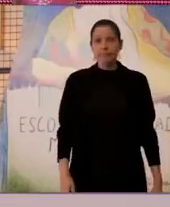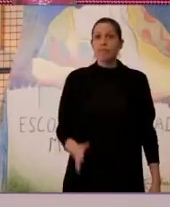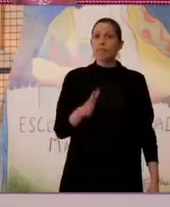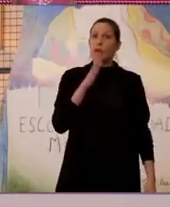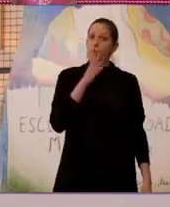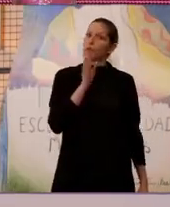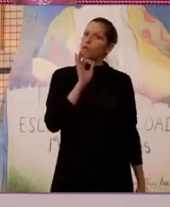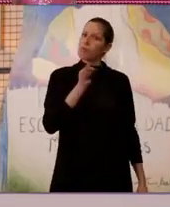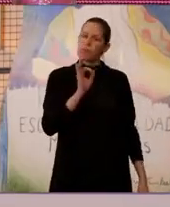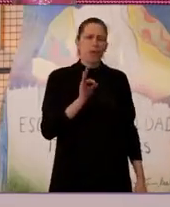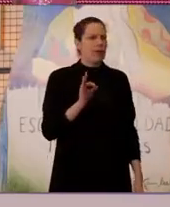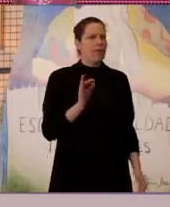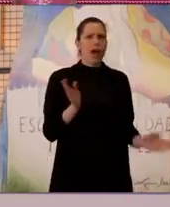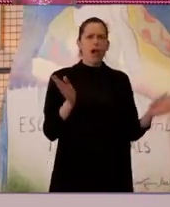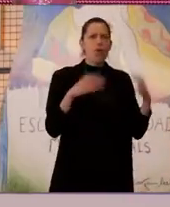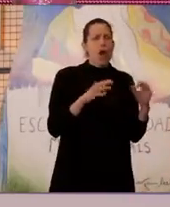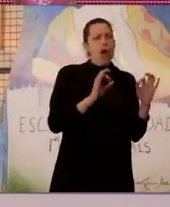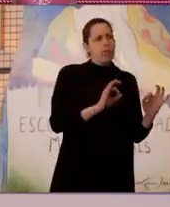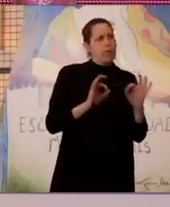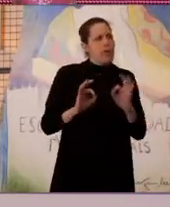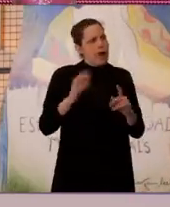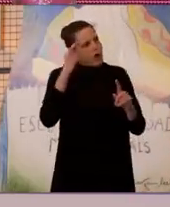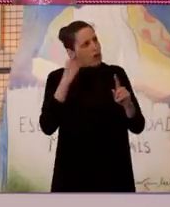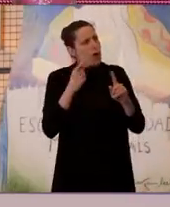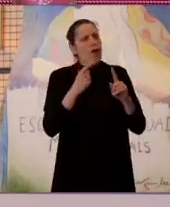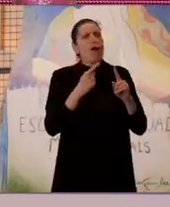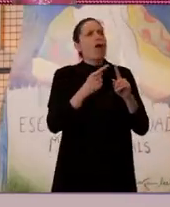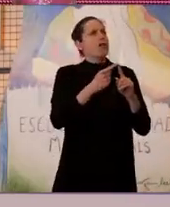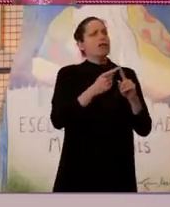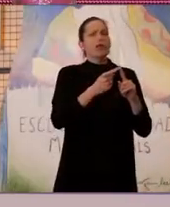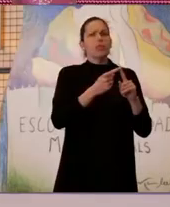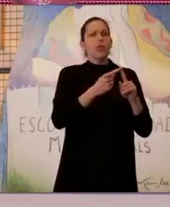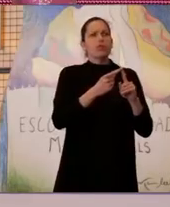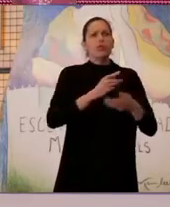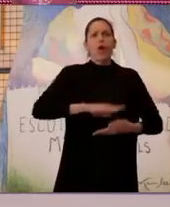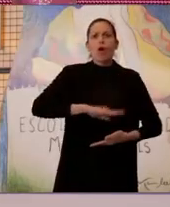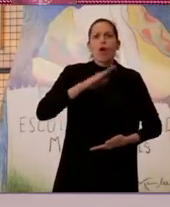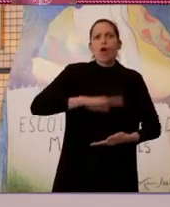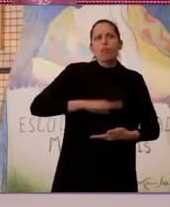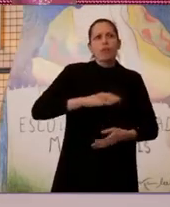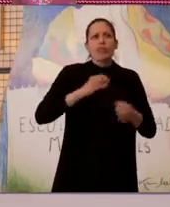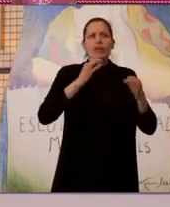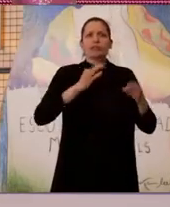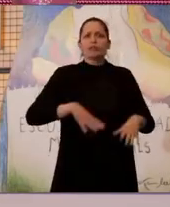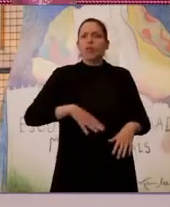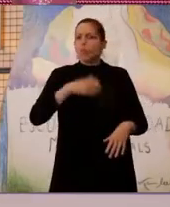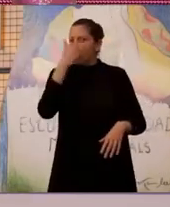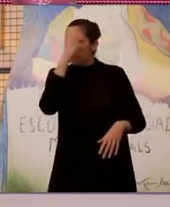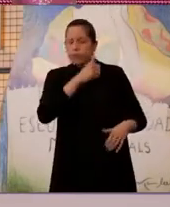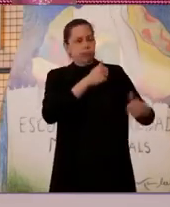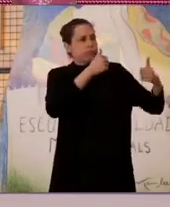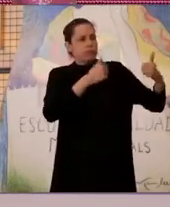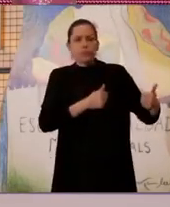tener competencias iguales a las de los hombres entre otras cosas había muy pocas mujeres todavía en las universidades